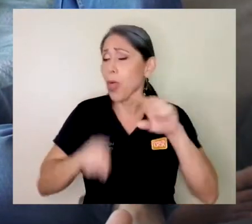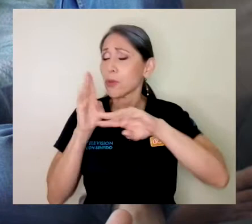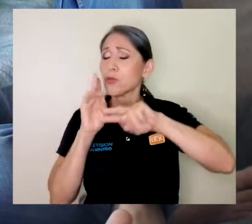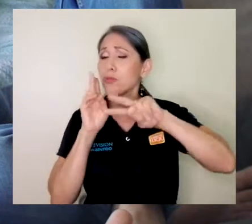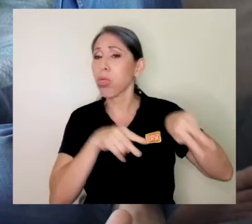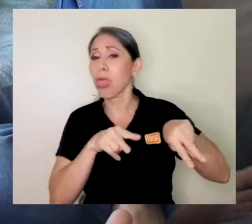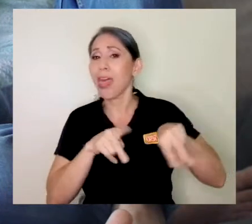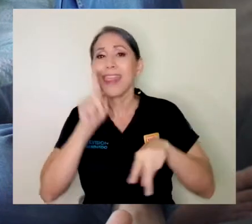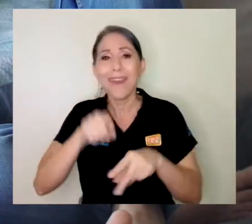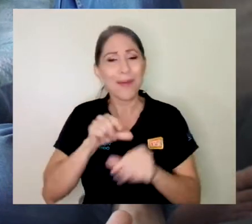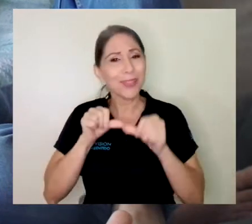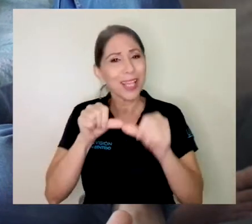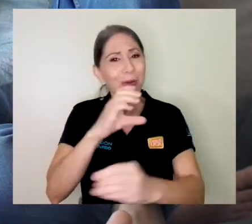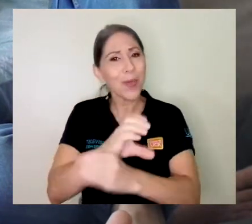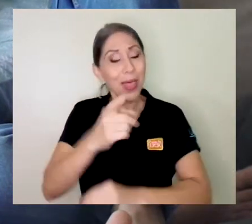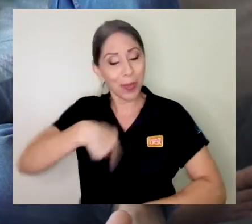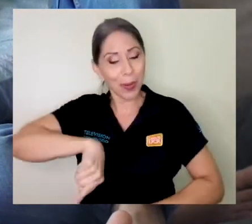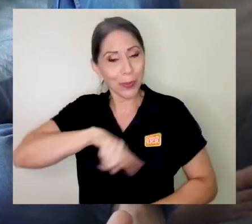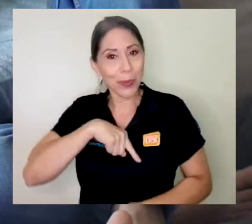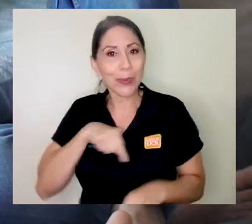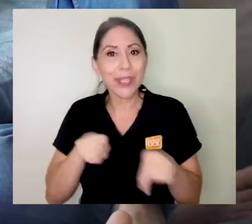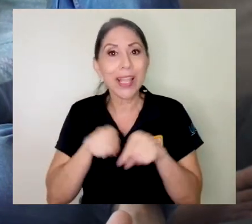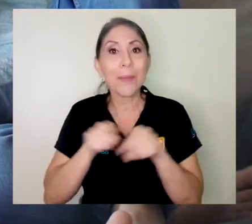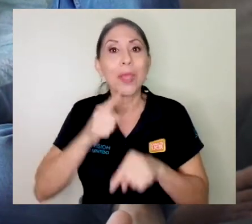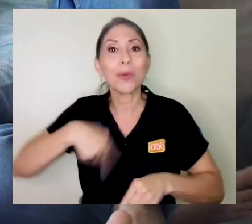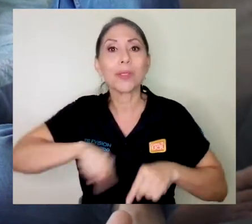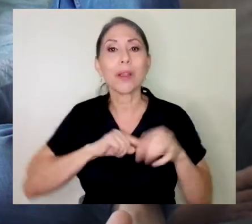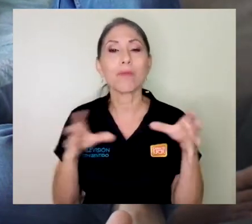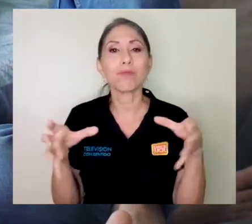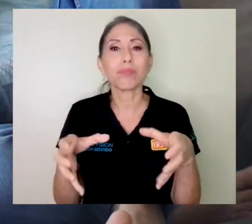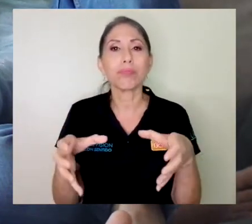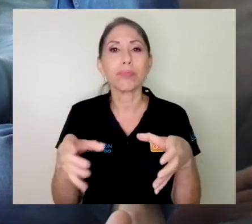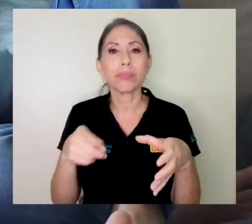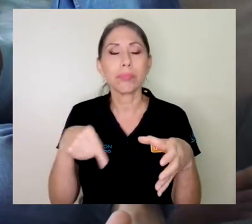a nosotros y nosotras y a nuestra burbuja.